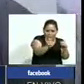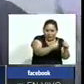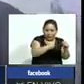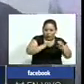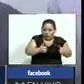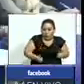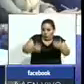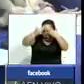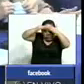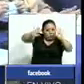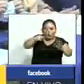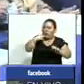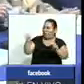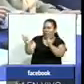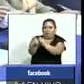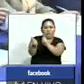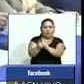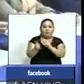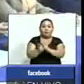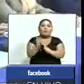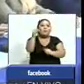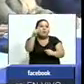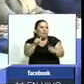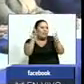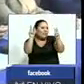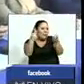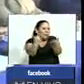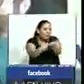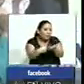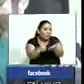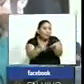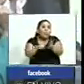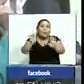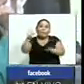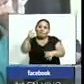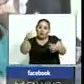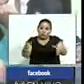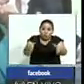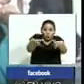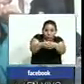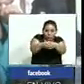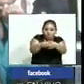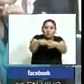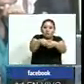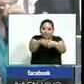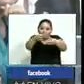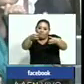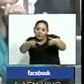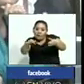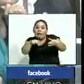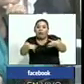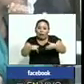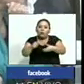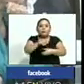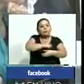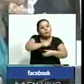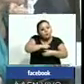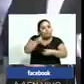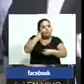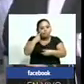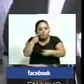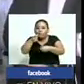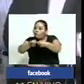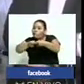con quién han hablado. El punto en discordia es la conformación de un comité intersectorial que maneje, distribuya y fiscalice